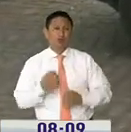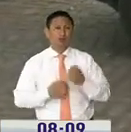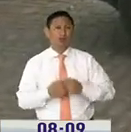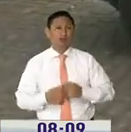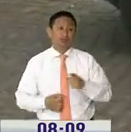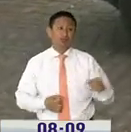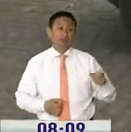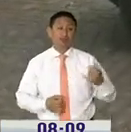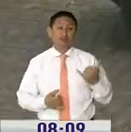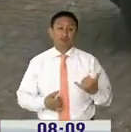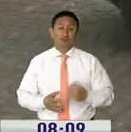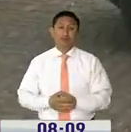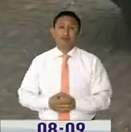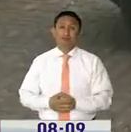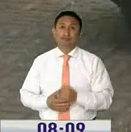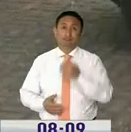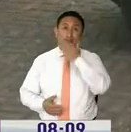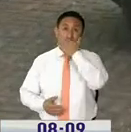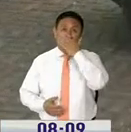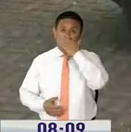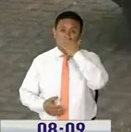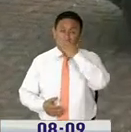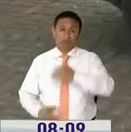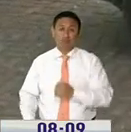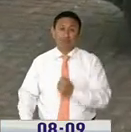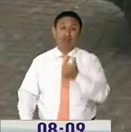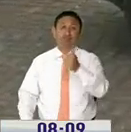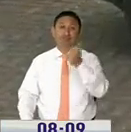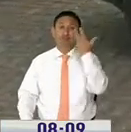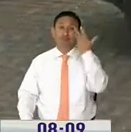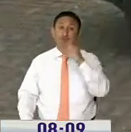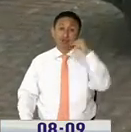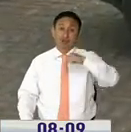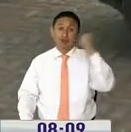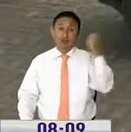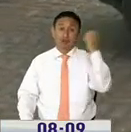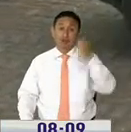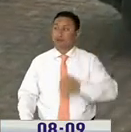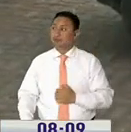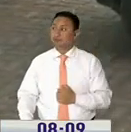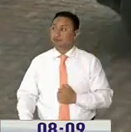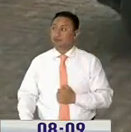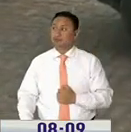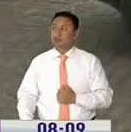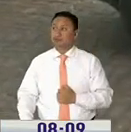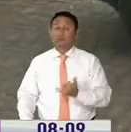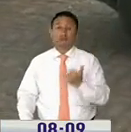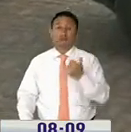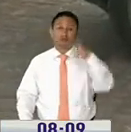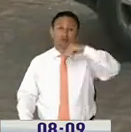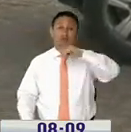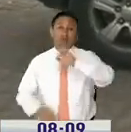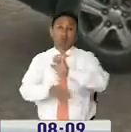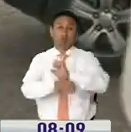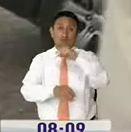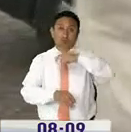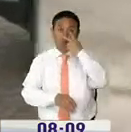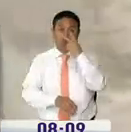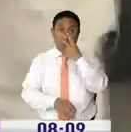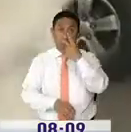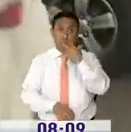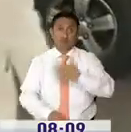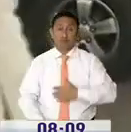está viviendo a tan solo unas más de 10 días de esta emergencia sanitaria la que está viviendo nuestro país. Ustedes ven en imágenes